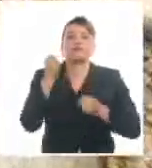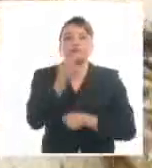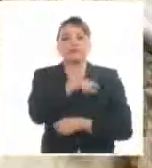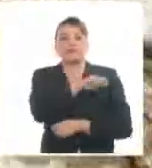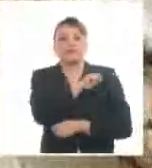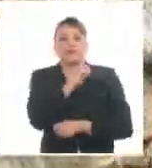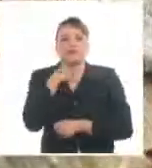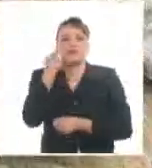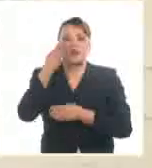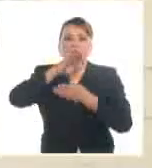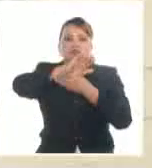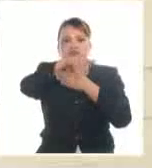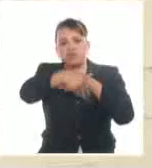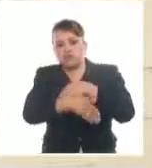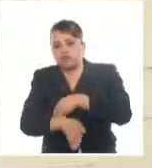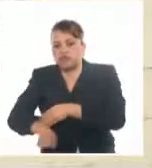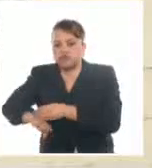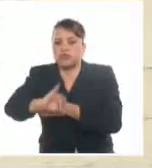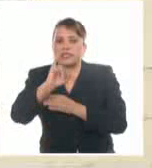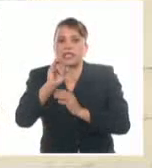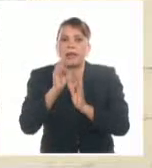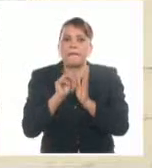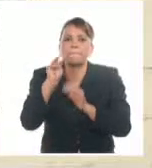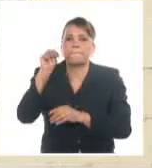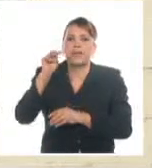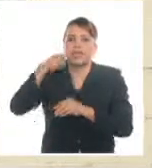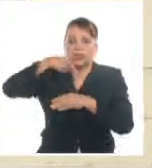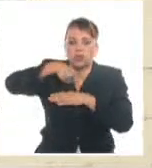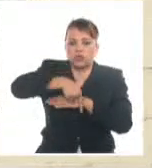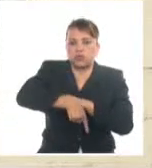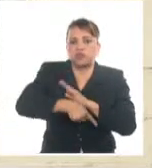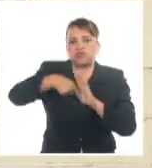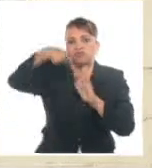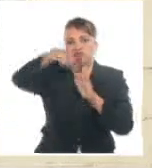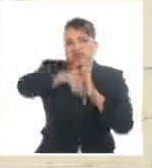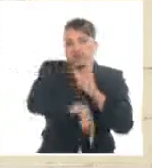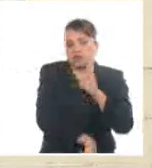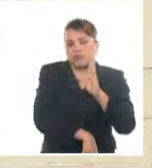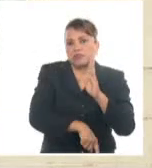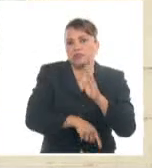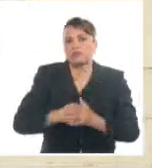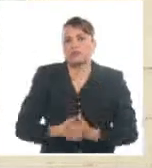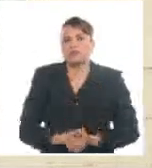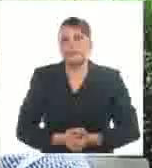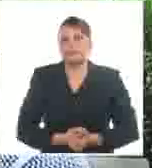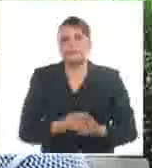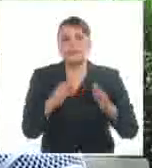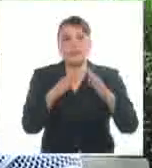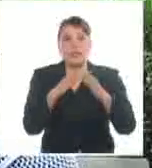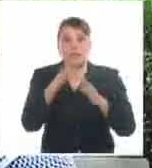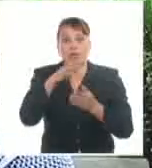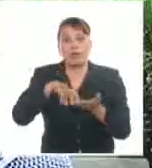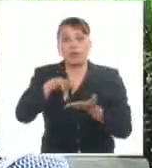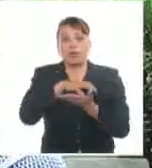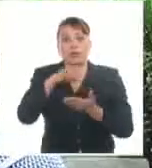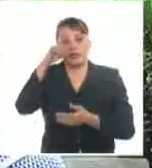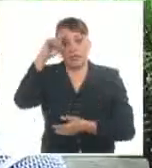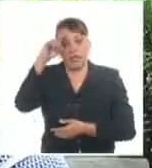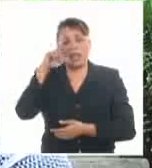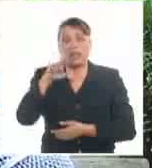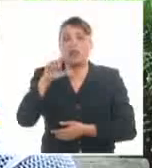un barranco con más de 6 metros de profundidad. San Lorenzo, que era una comunidad en aquellos años ya